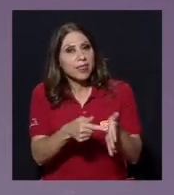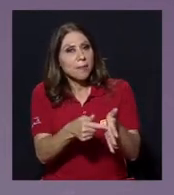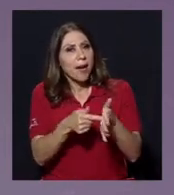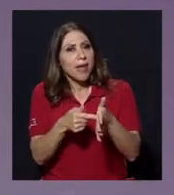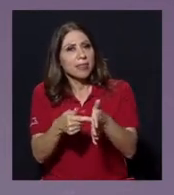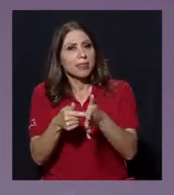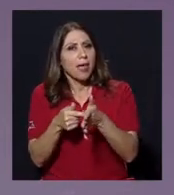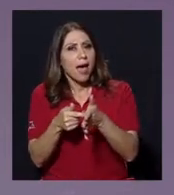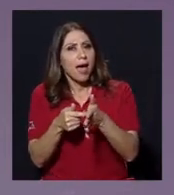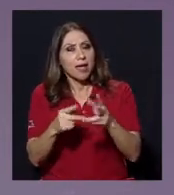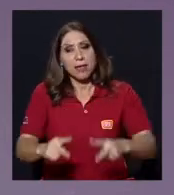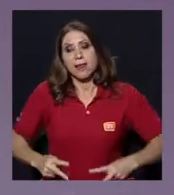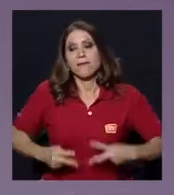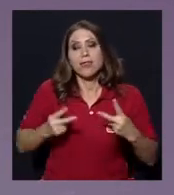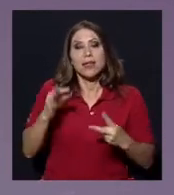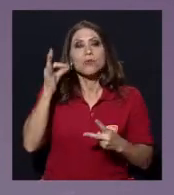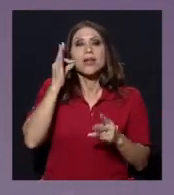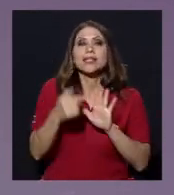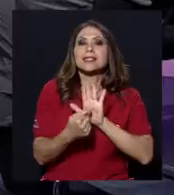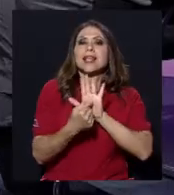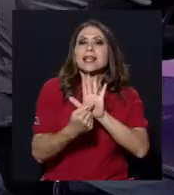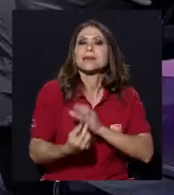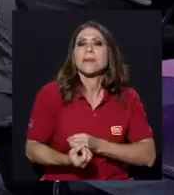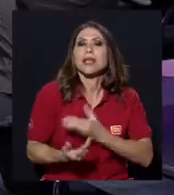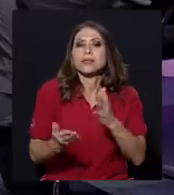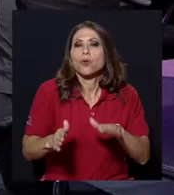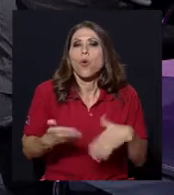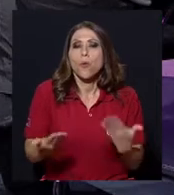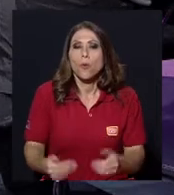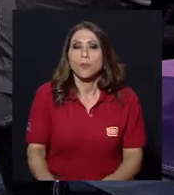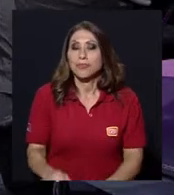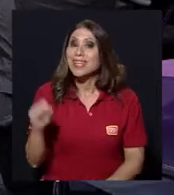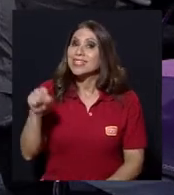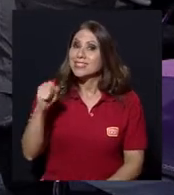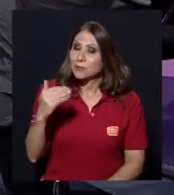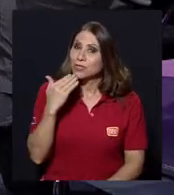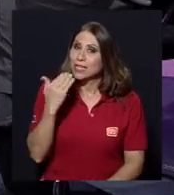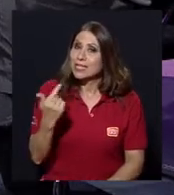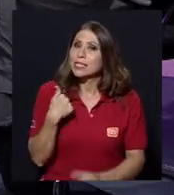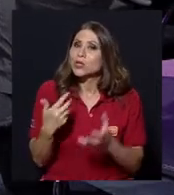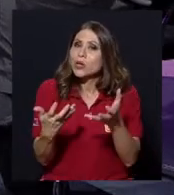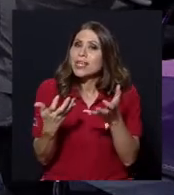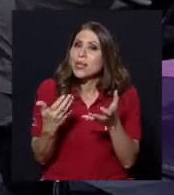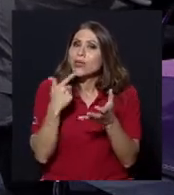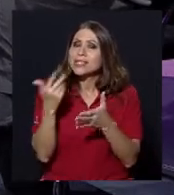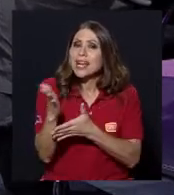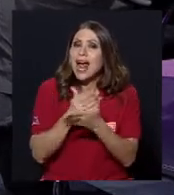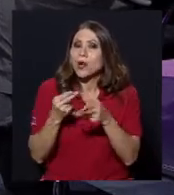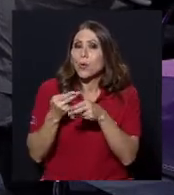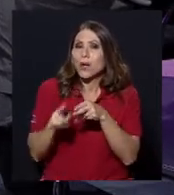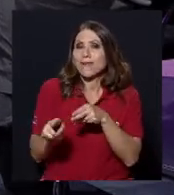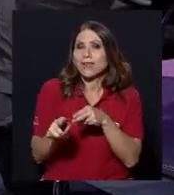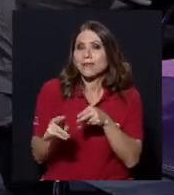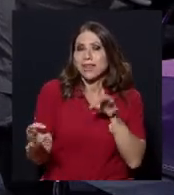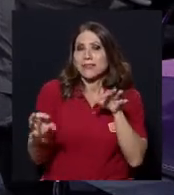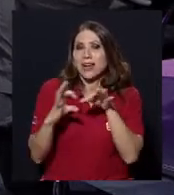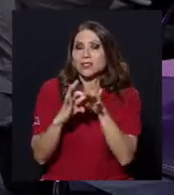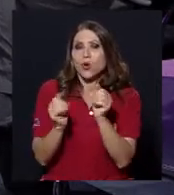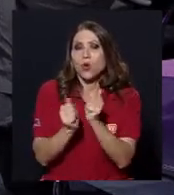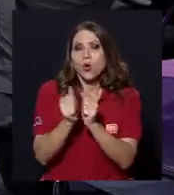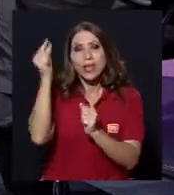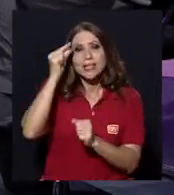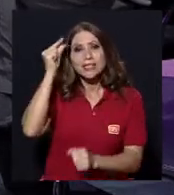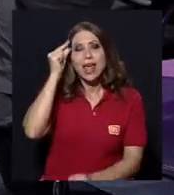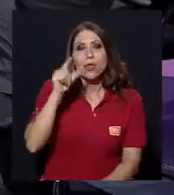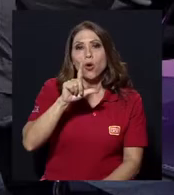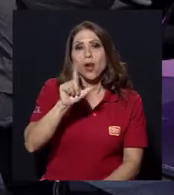esa demanda en la vida de las mujeres? Sí, muchas gracias, Maricel. Yo quiero decir algo muy breve en relación con el Estado laico, porque